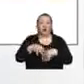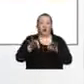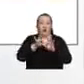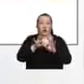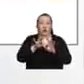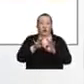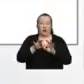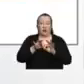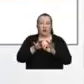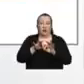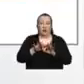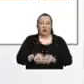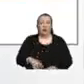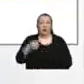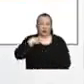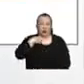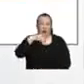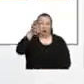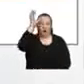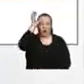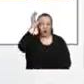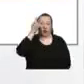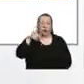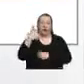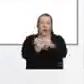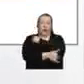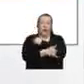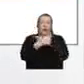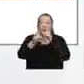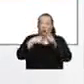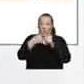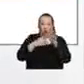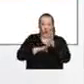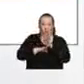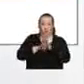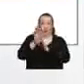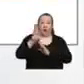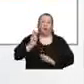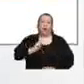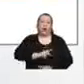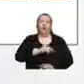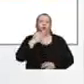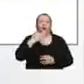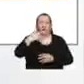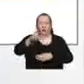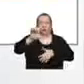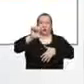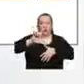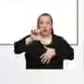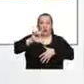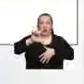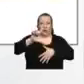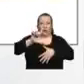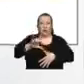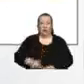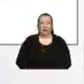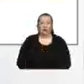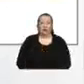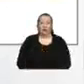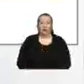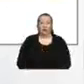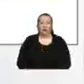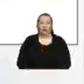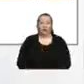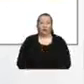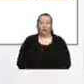yo creo que en los países en vías de desarrollo general en particular en los países latinoamericana es conveniente